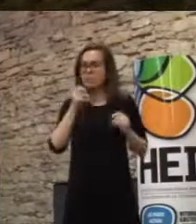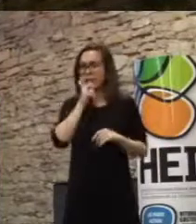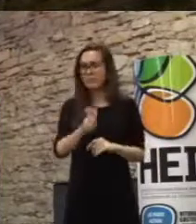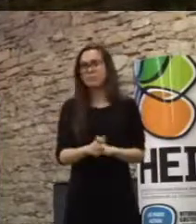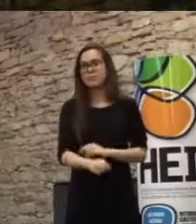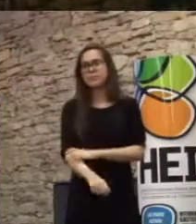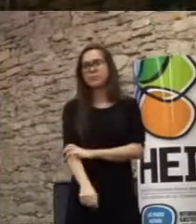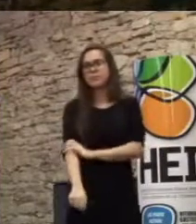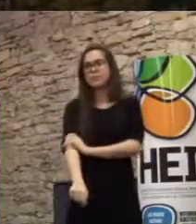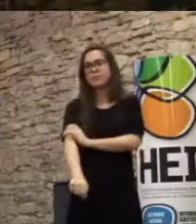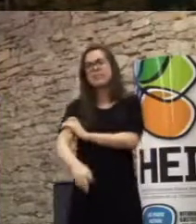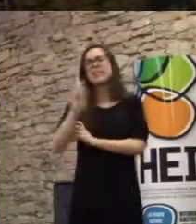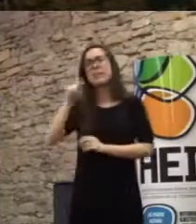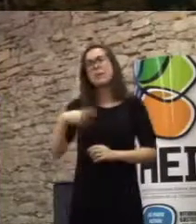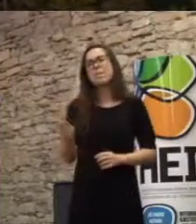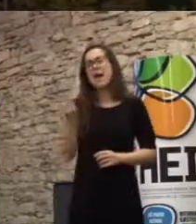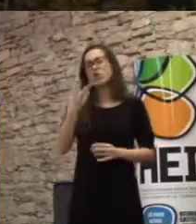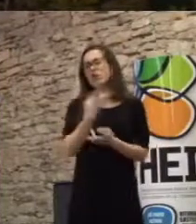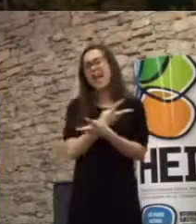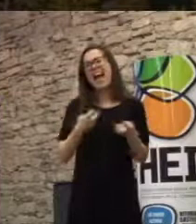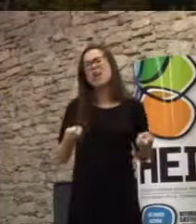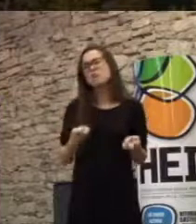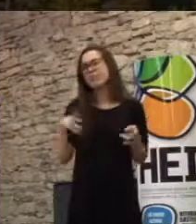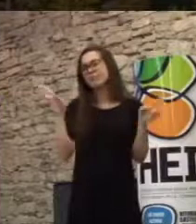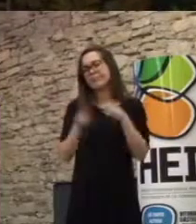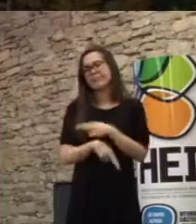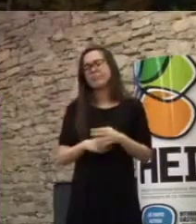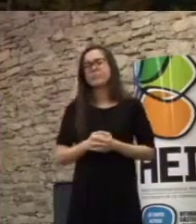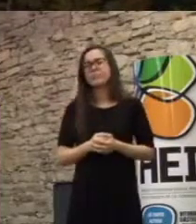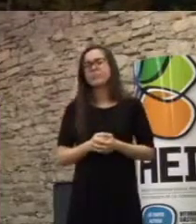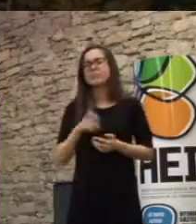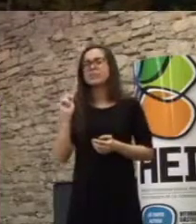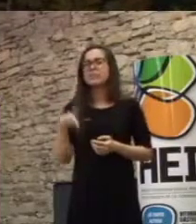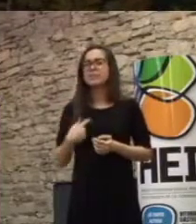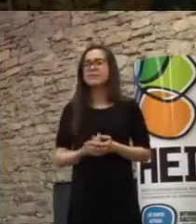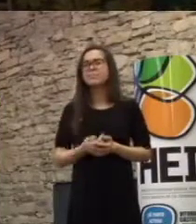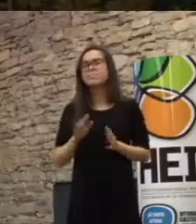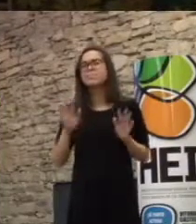yo también os digo que la elimina de la ecuación tenemos el no obstante